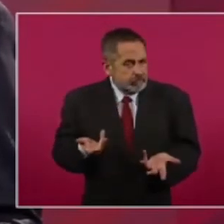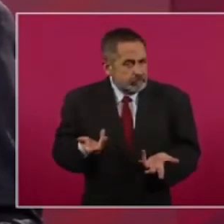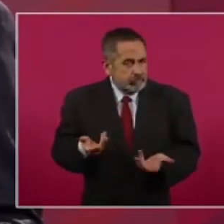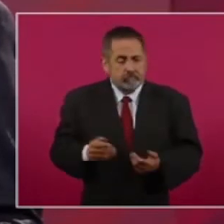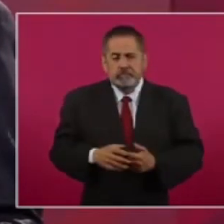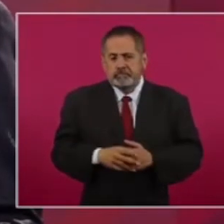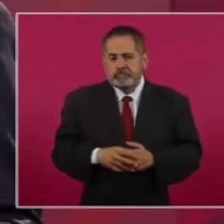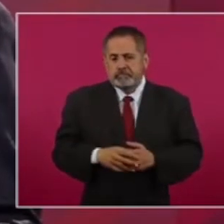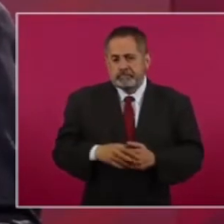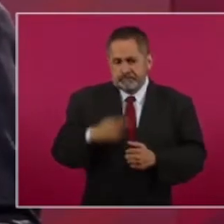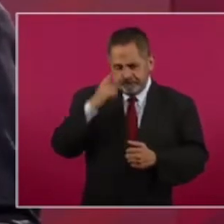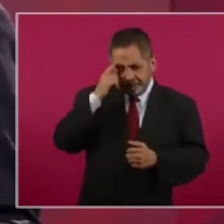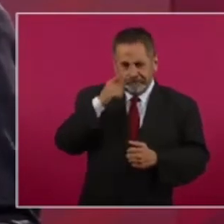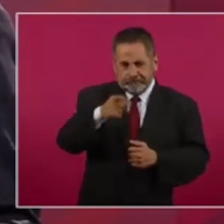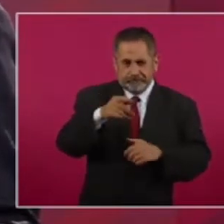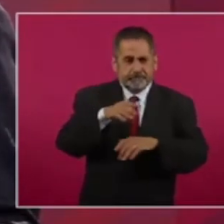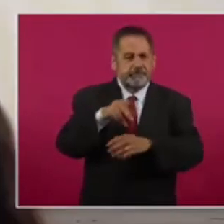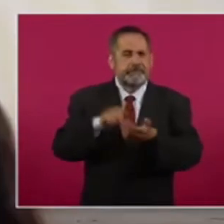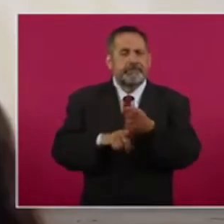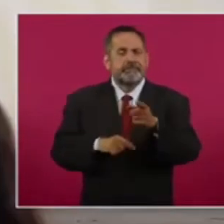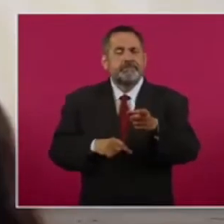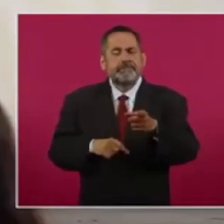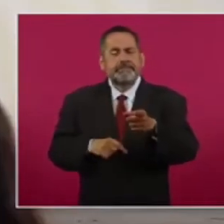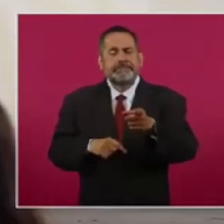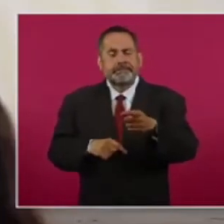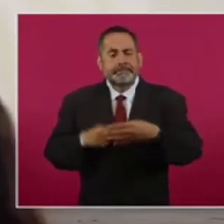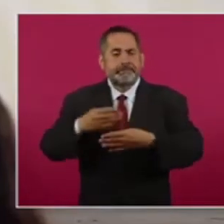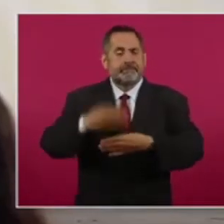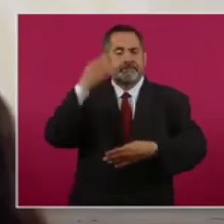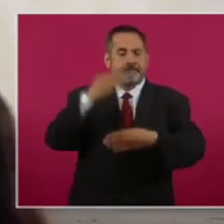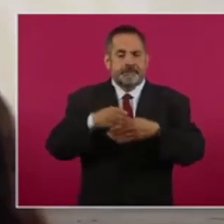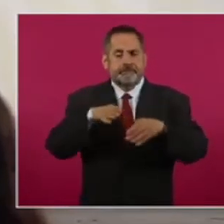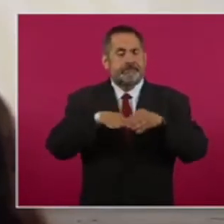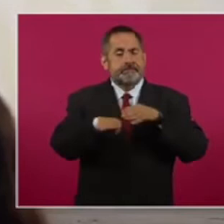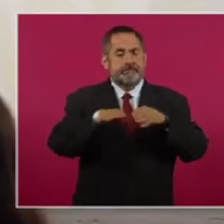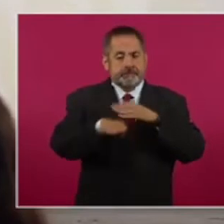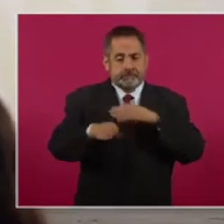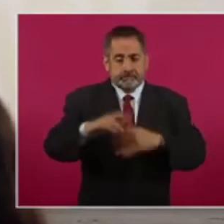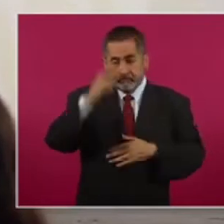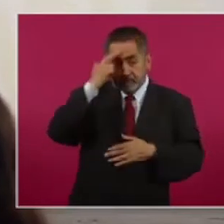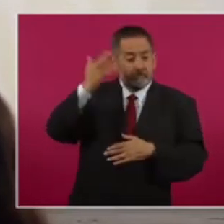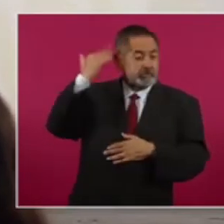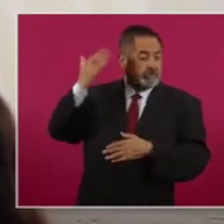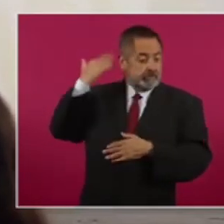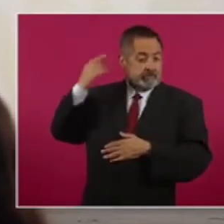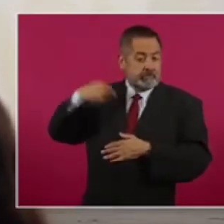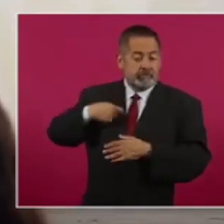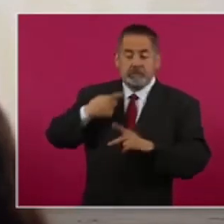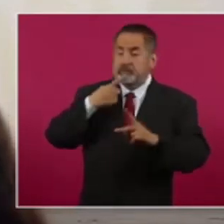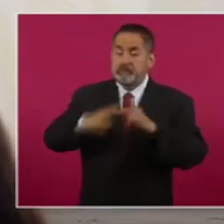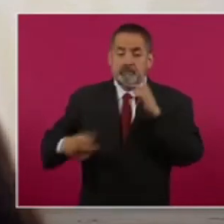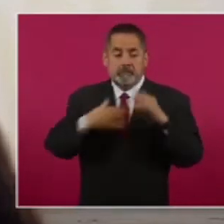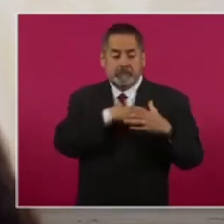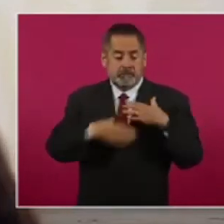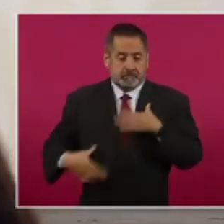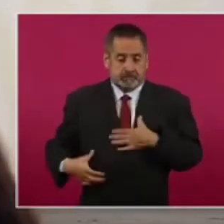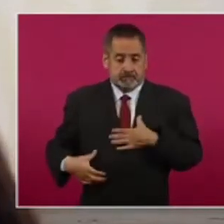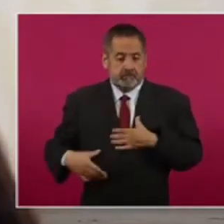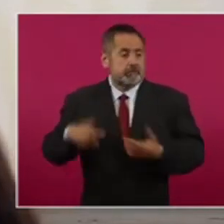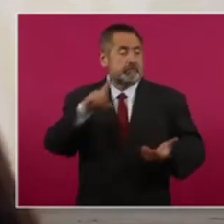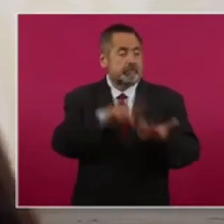en todo lo que tiene que ver con las casetas. Cuando llegamos, estaban tomadas las casetas.